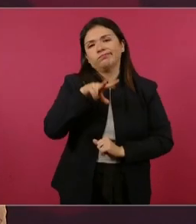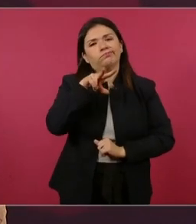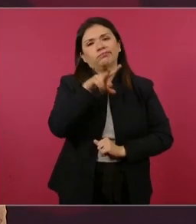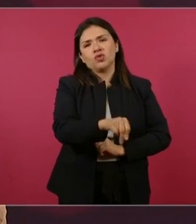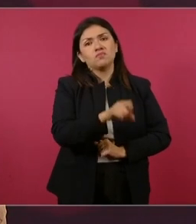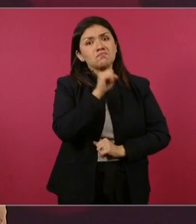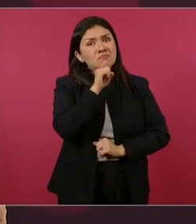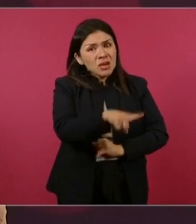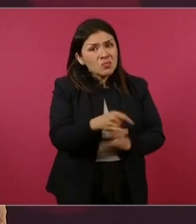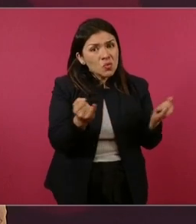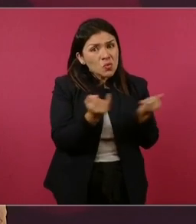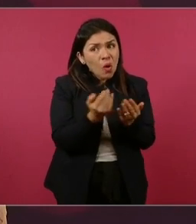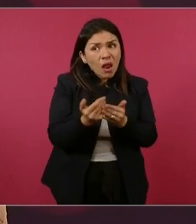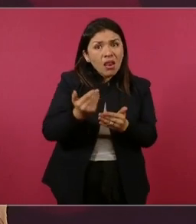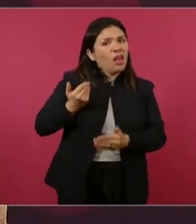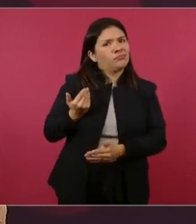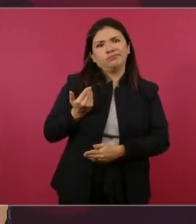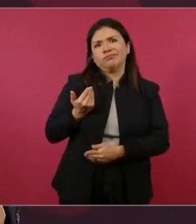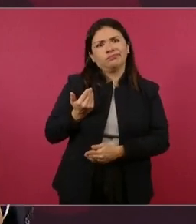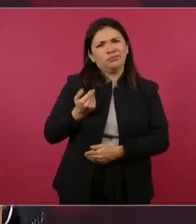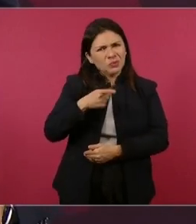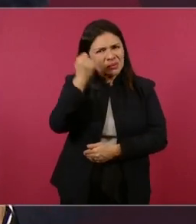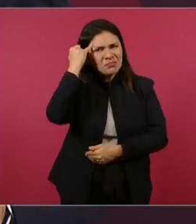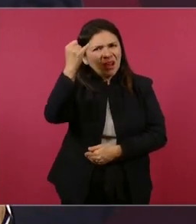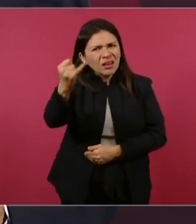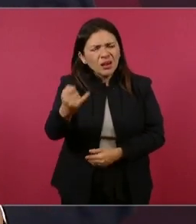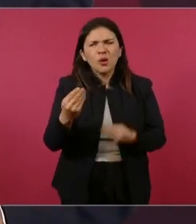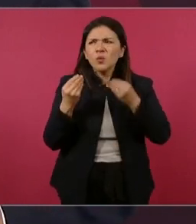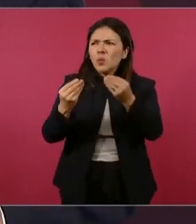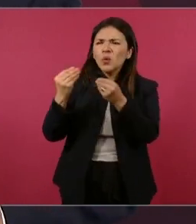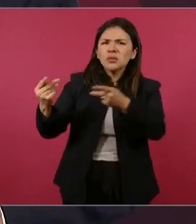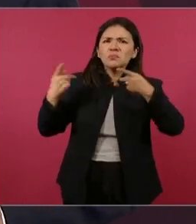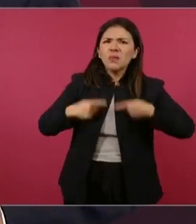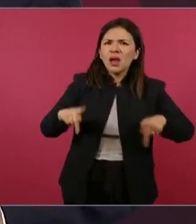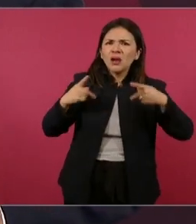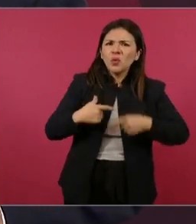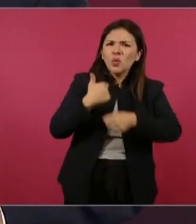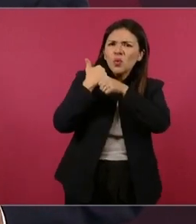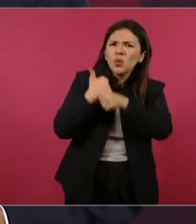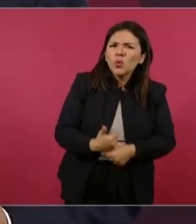estos casos, porque imagínense cuánto dolor,